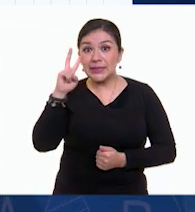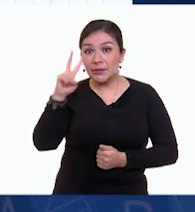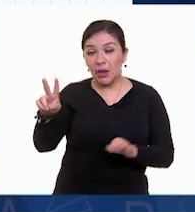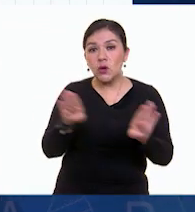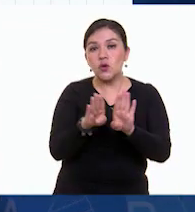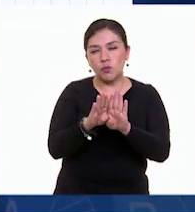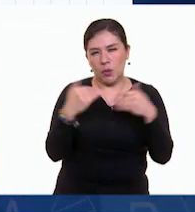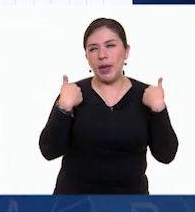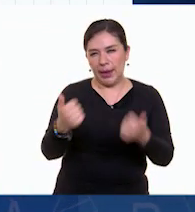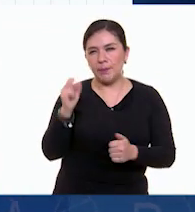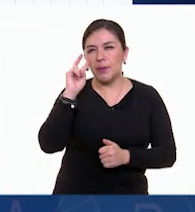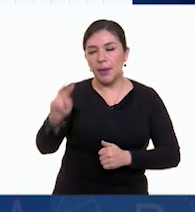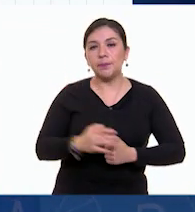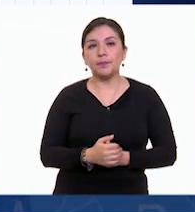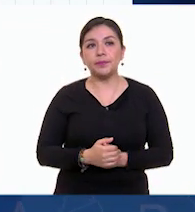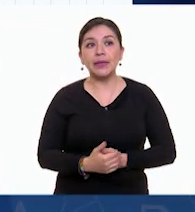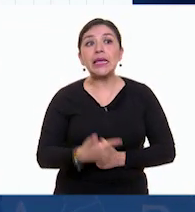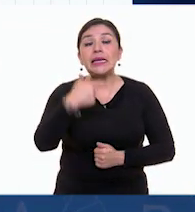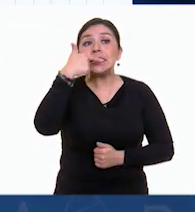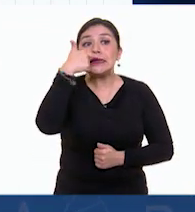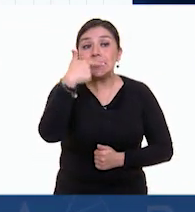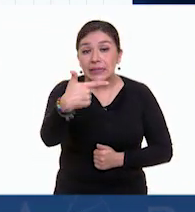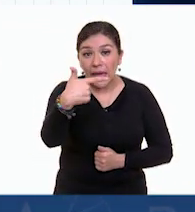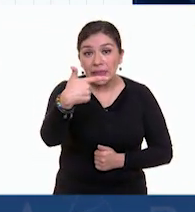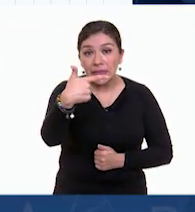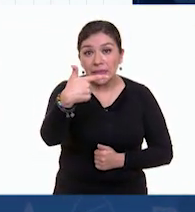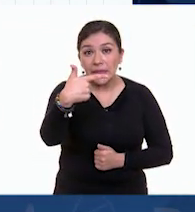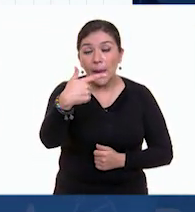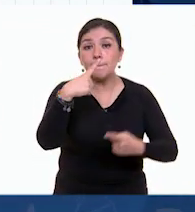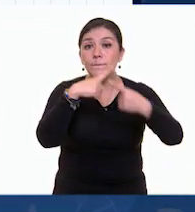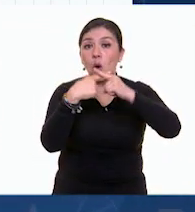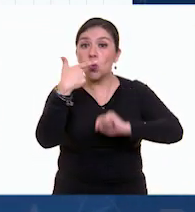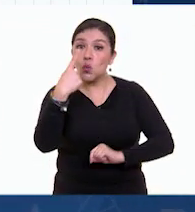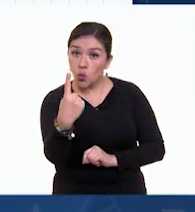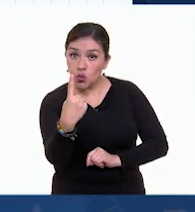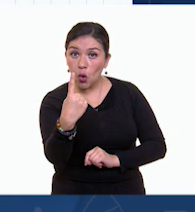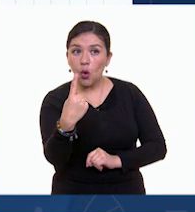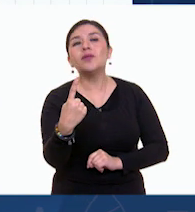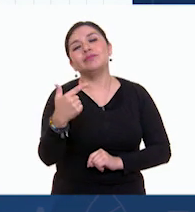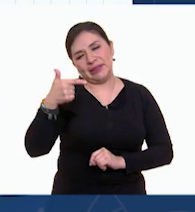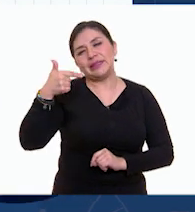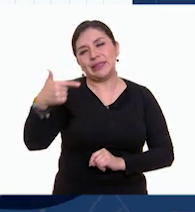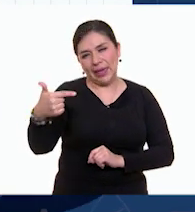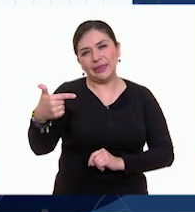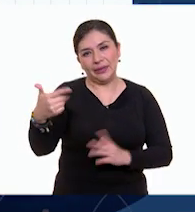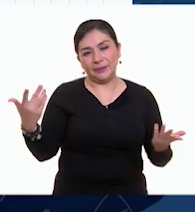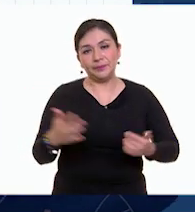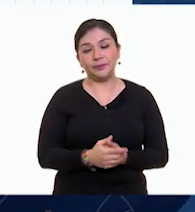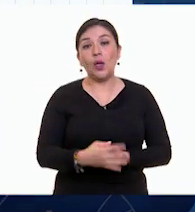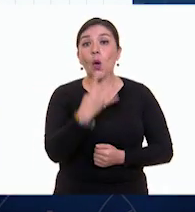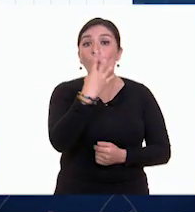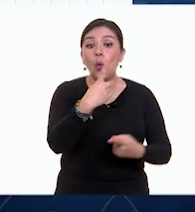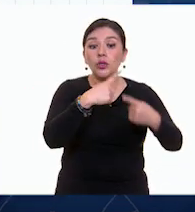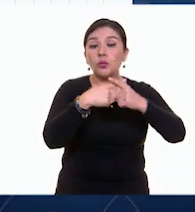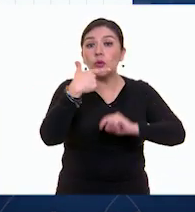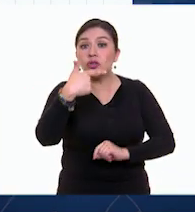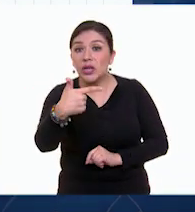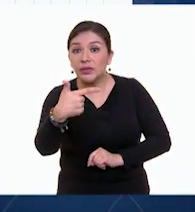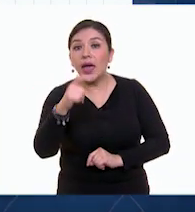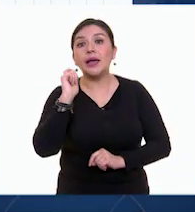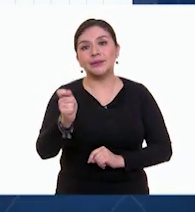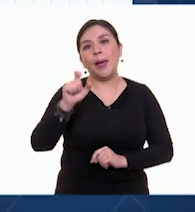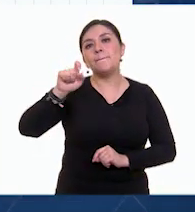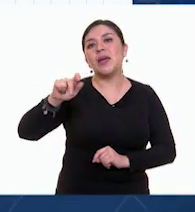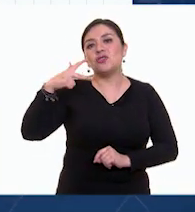que, por ejemplo, 7 por 1 es igual a 7. 4 por 7